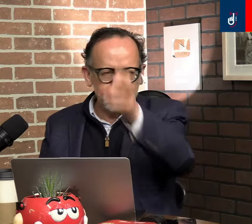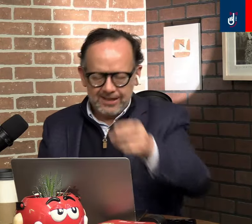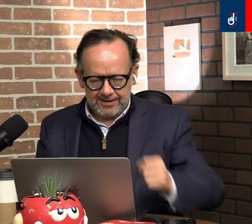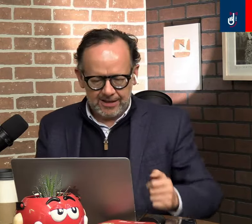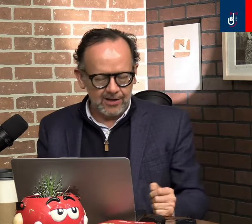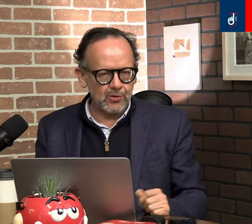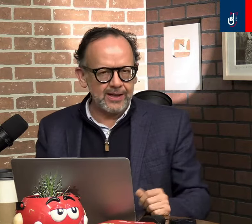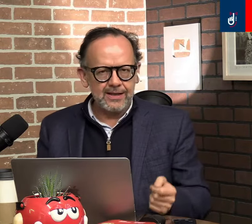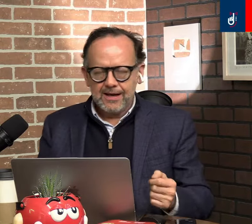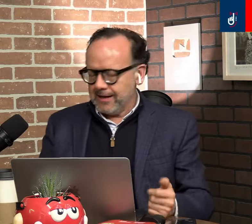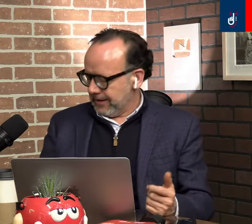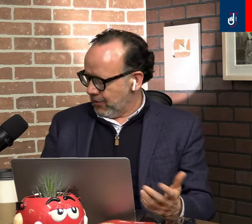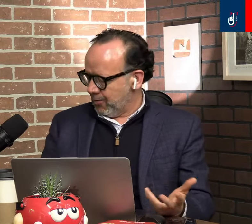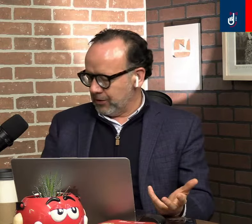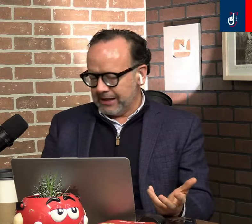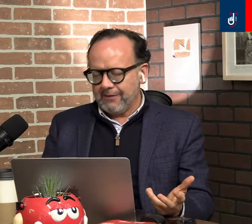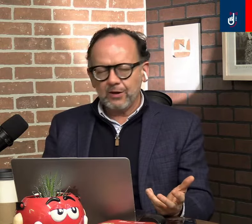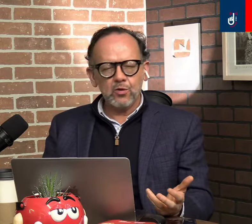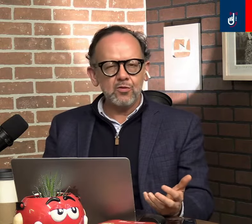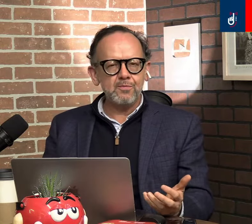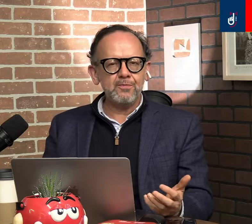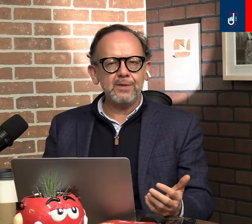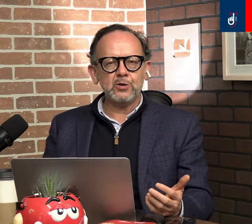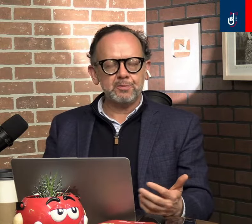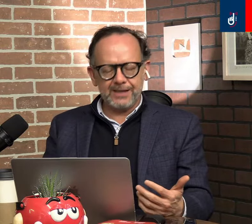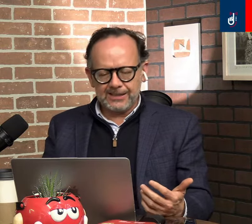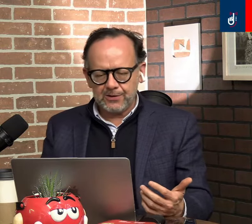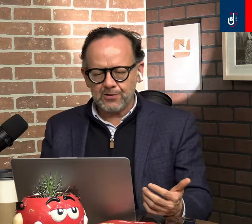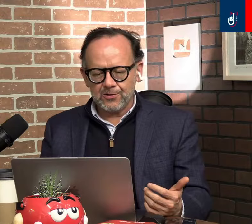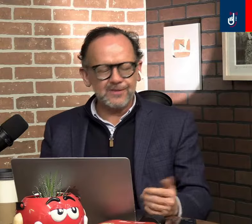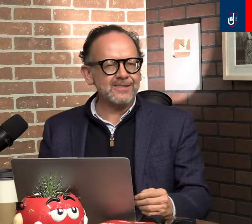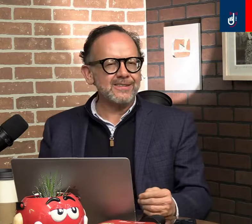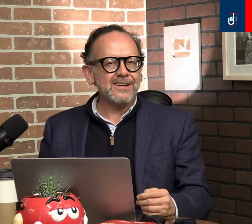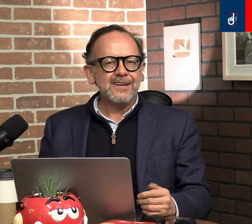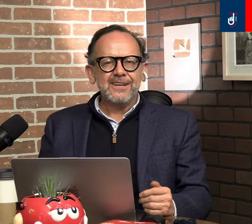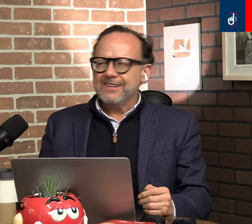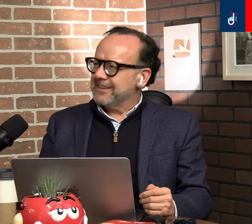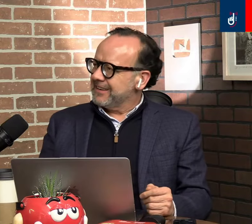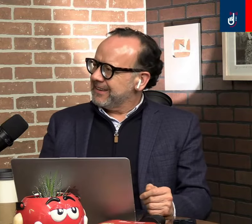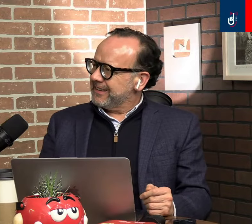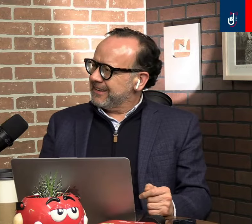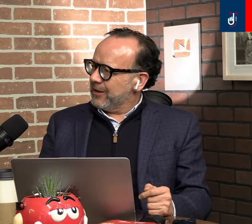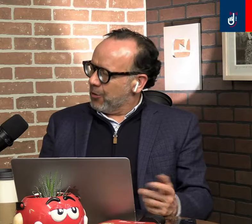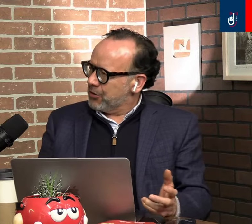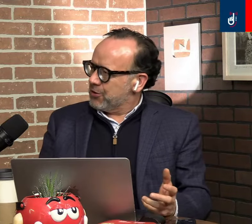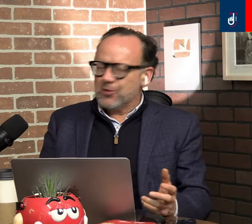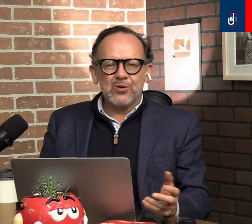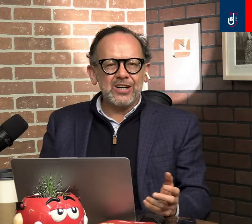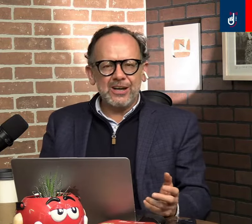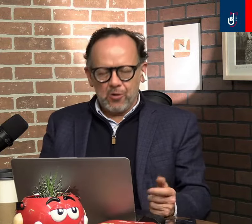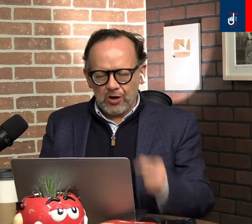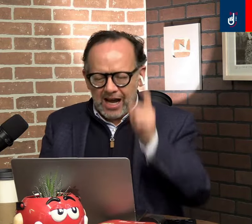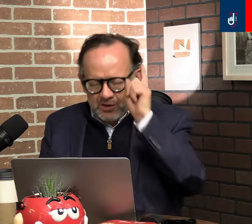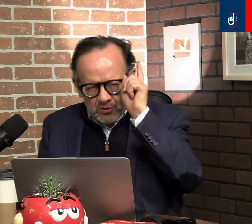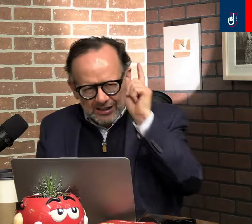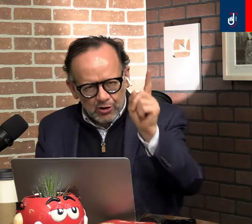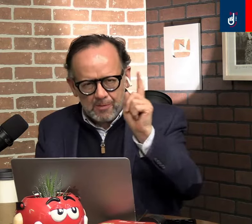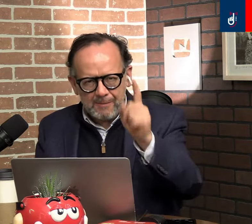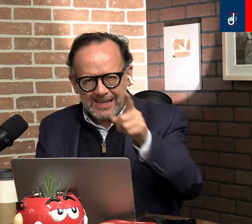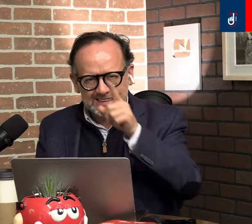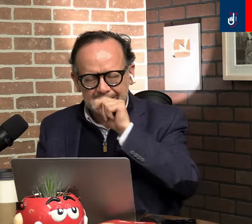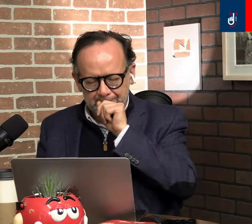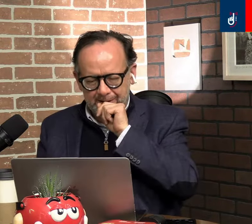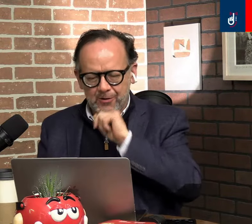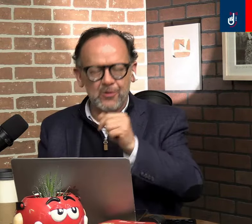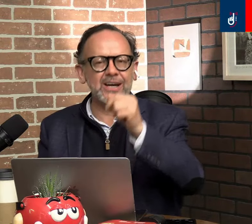jovencitos que ven entrando ahí, lo volteé a ver con un menosprecio, con odio, con rencor. Hay una